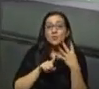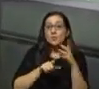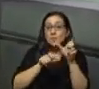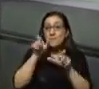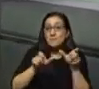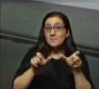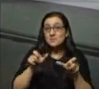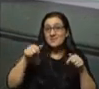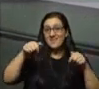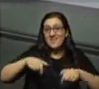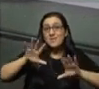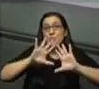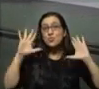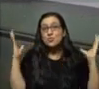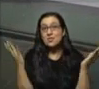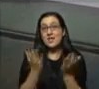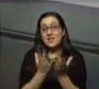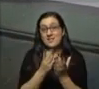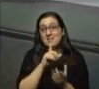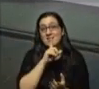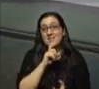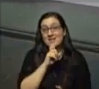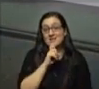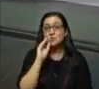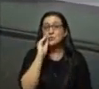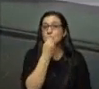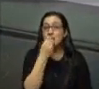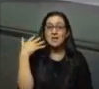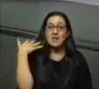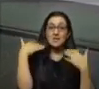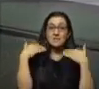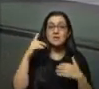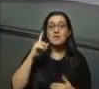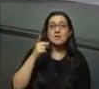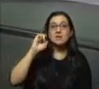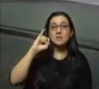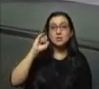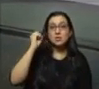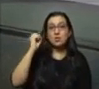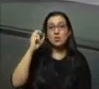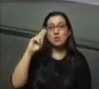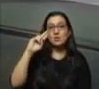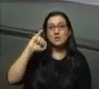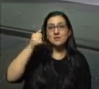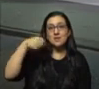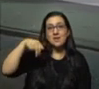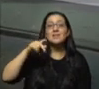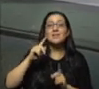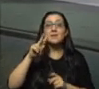protagonistas de este mundial de mundial de Qatar este Suárez cavani Georgia y Valverde